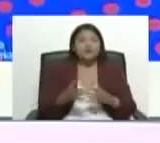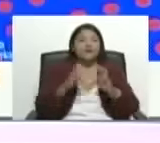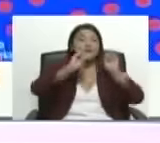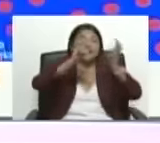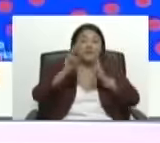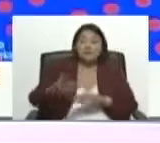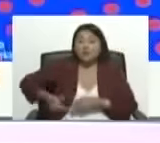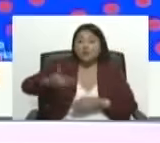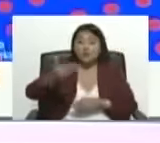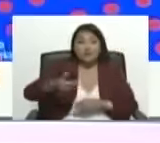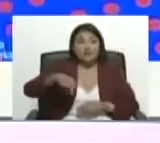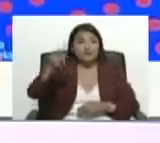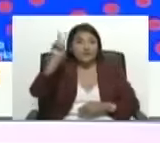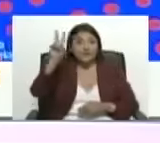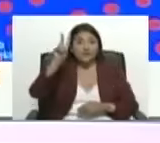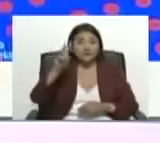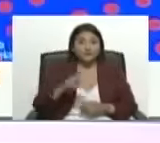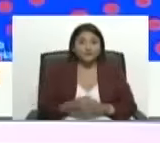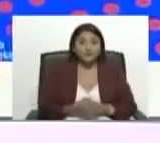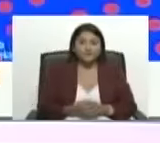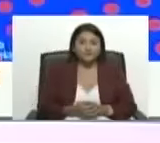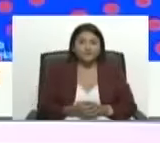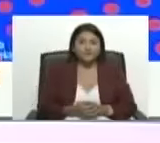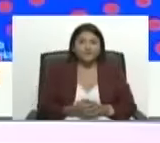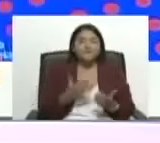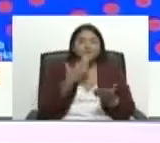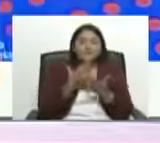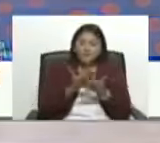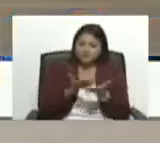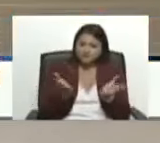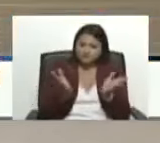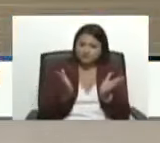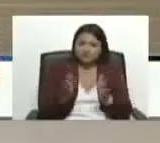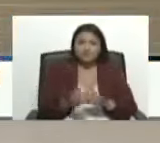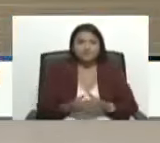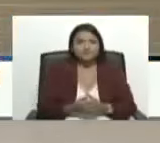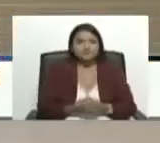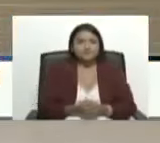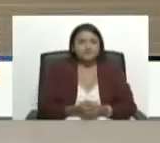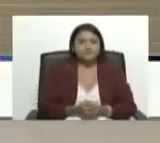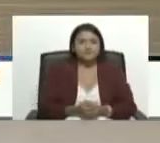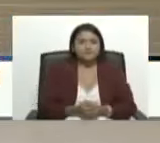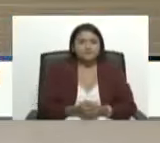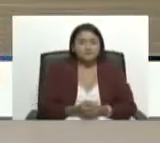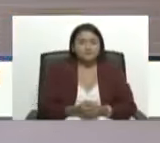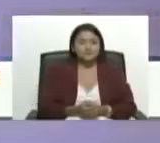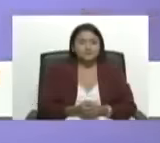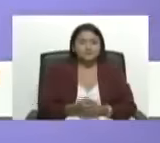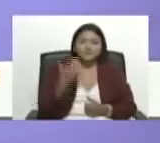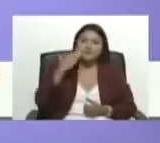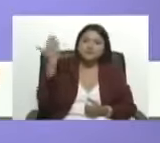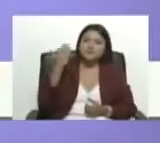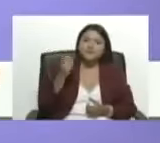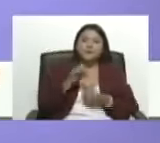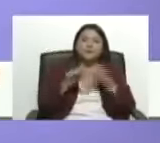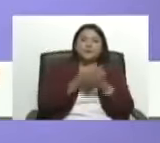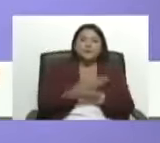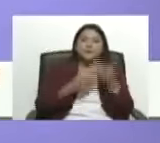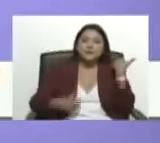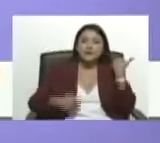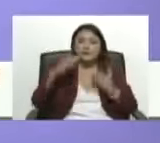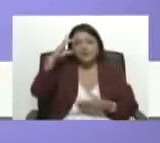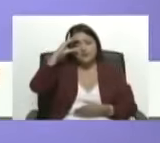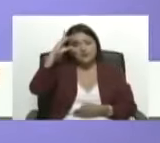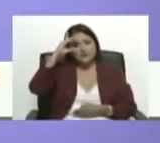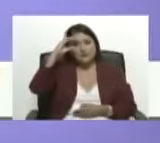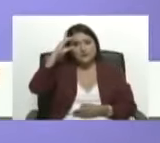trascendentales y sagrados de nuestra República. Muchísimas gracias. Escuchaban ustedes las declaraciones de la vicepresidenta ejecutiva